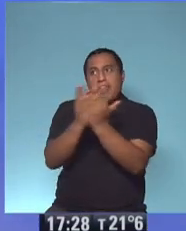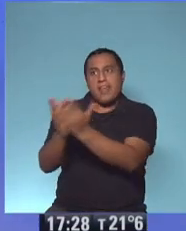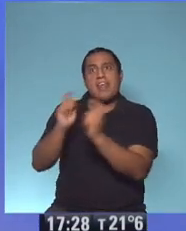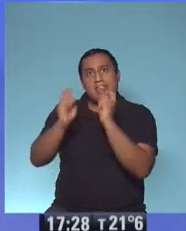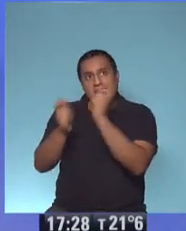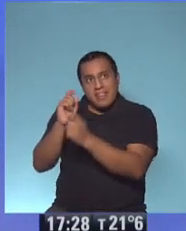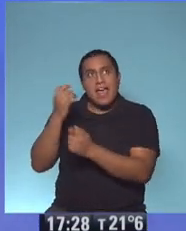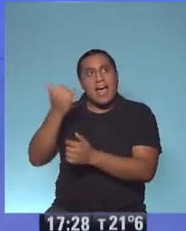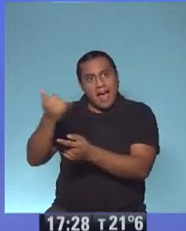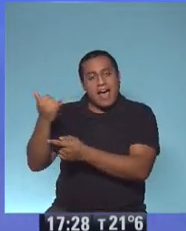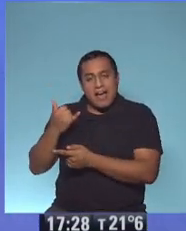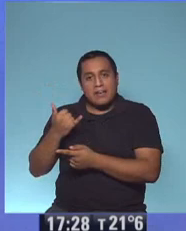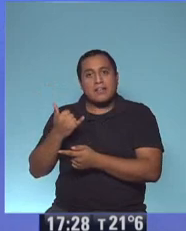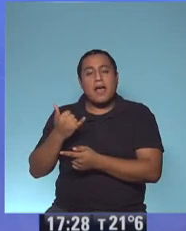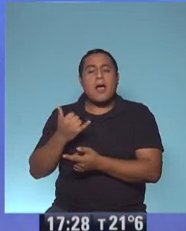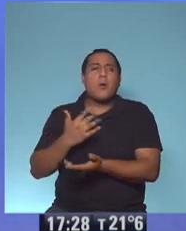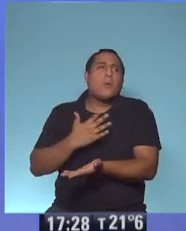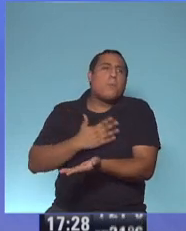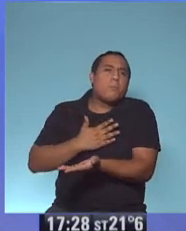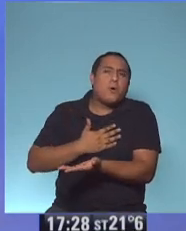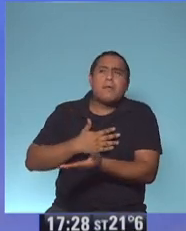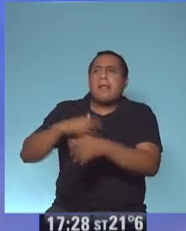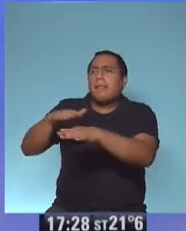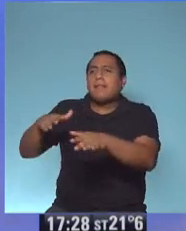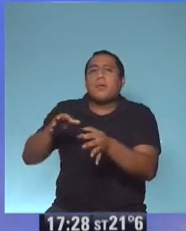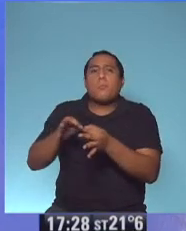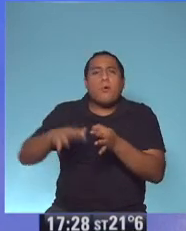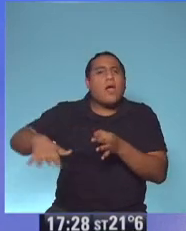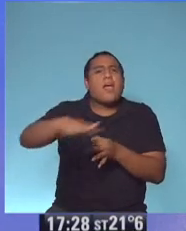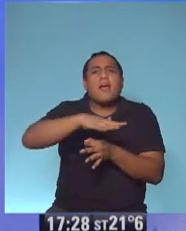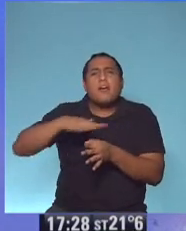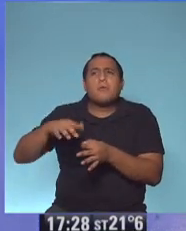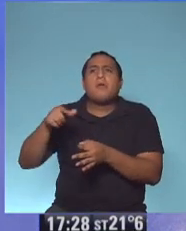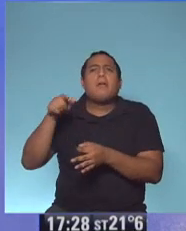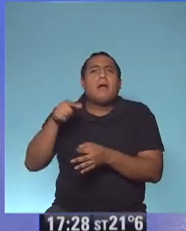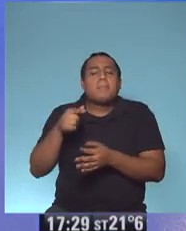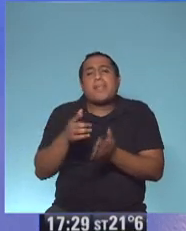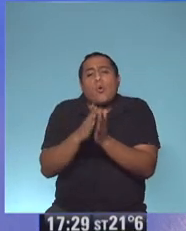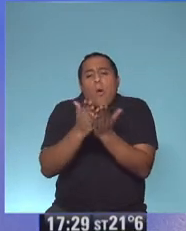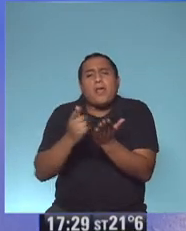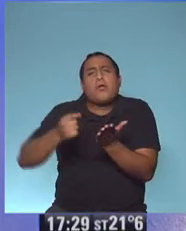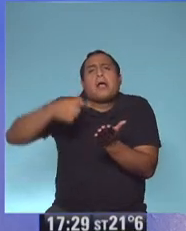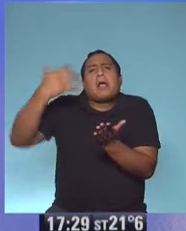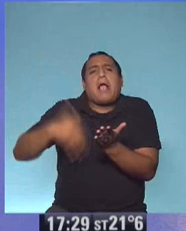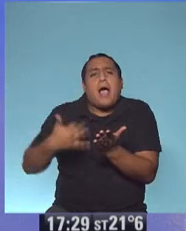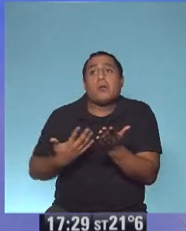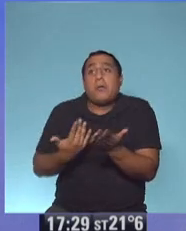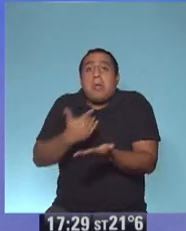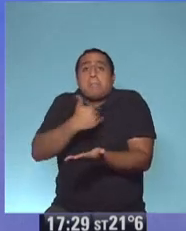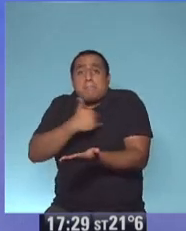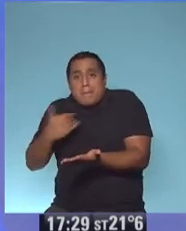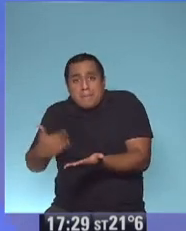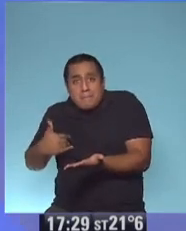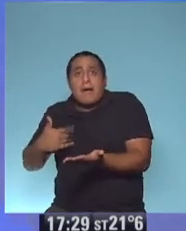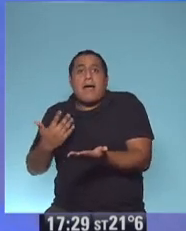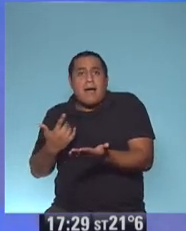bueno! Pobrecito, los chicos del pueblo. Estaban tan caros los cuadernos que las mamás, en